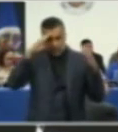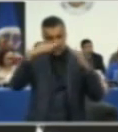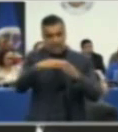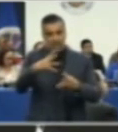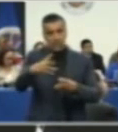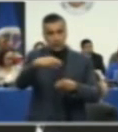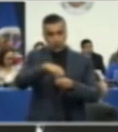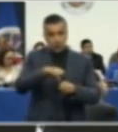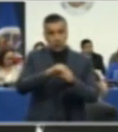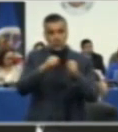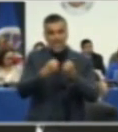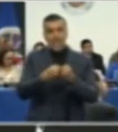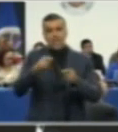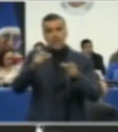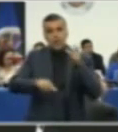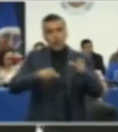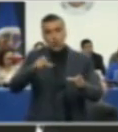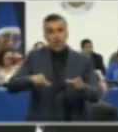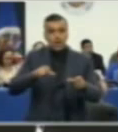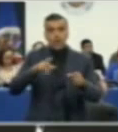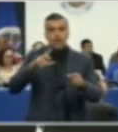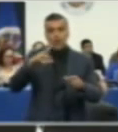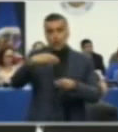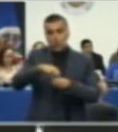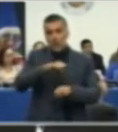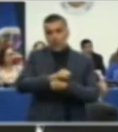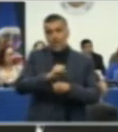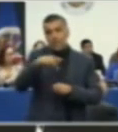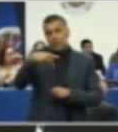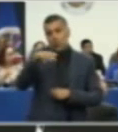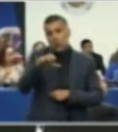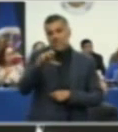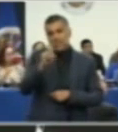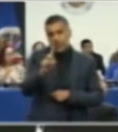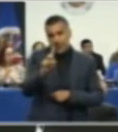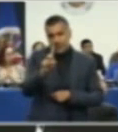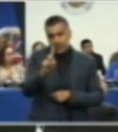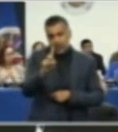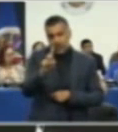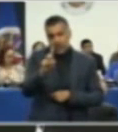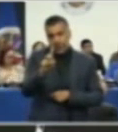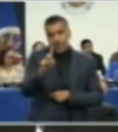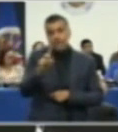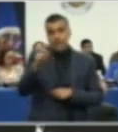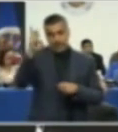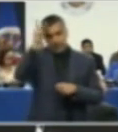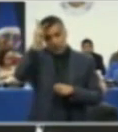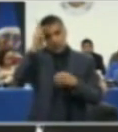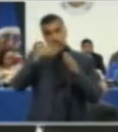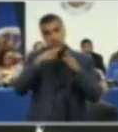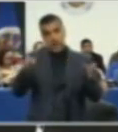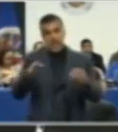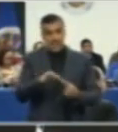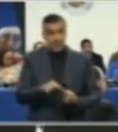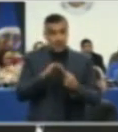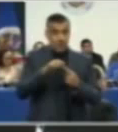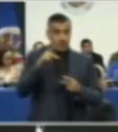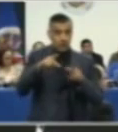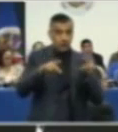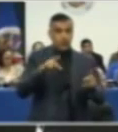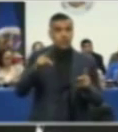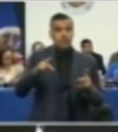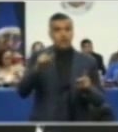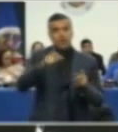a la inclusión social de las personas, inclusión laboral de las personas con discapacidad en el Perú en general, en particular con las personas con